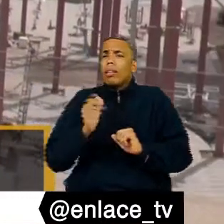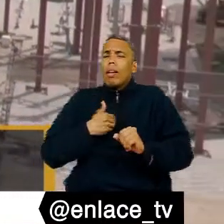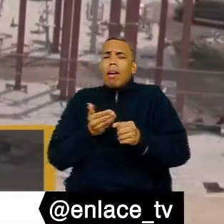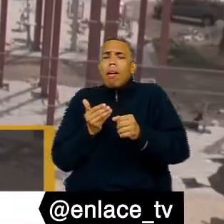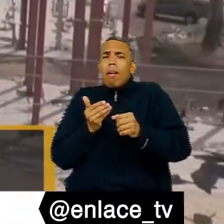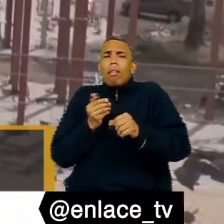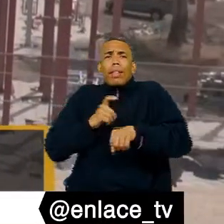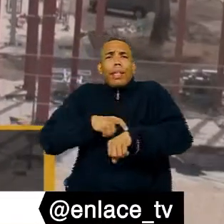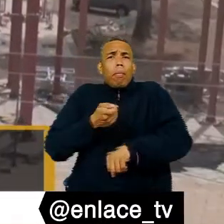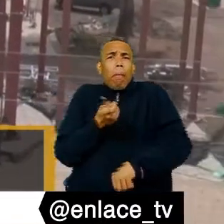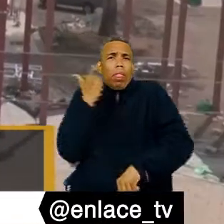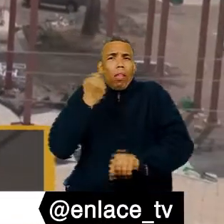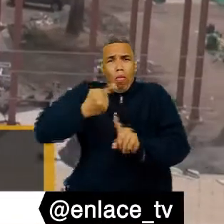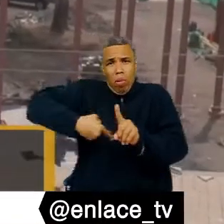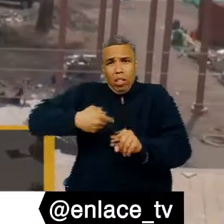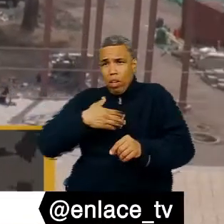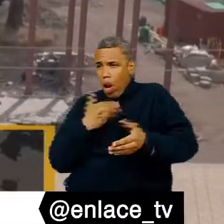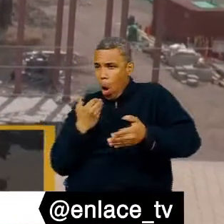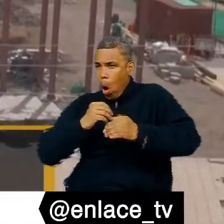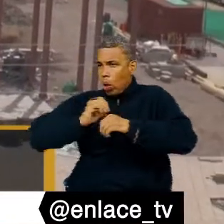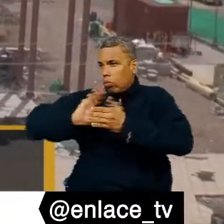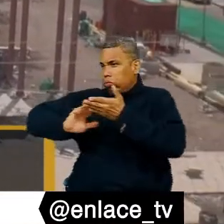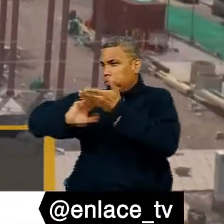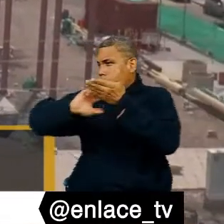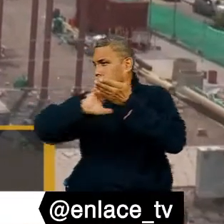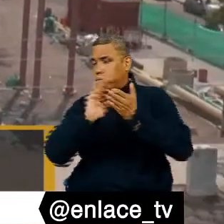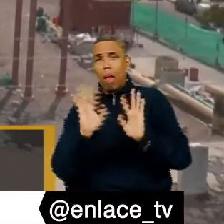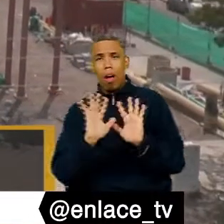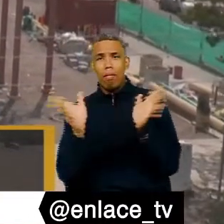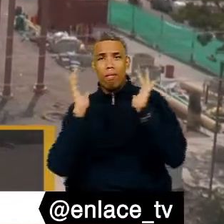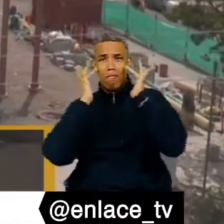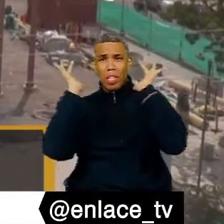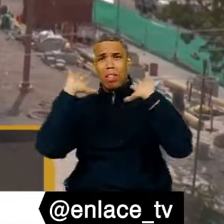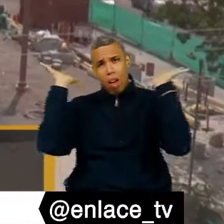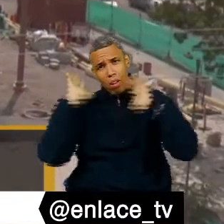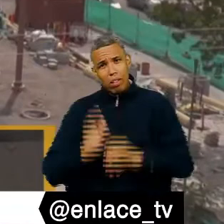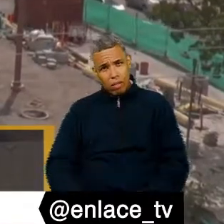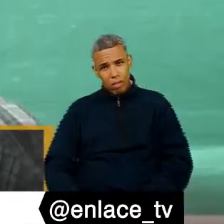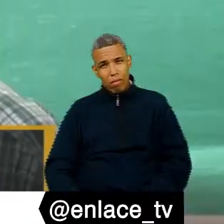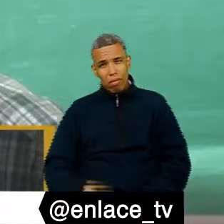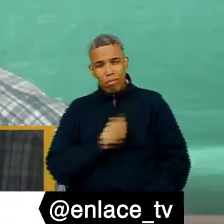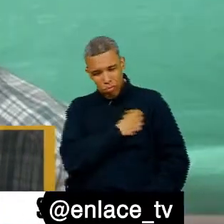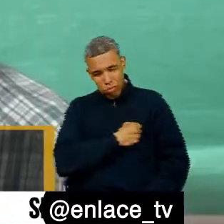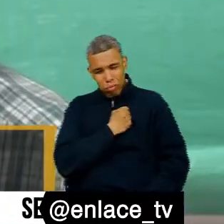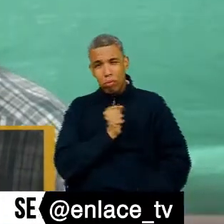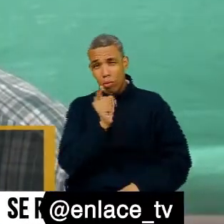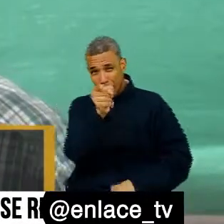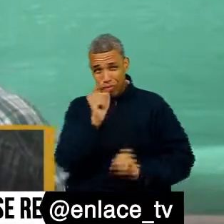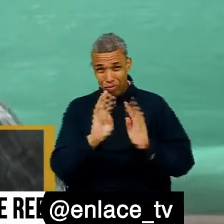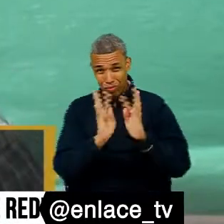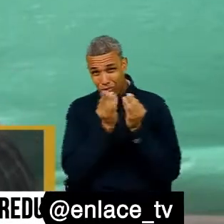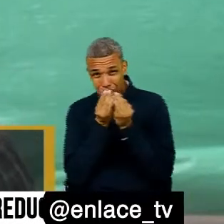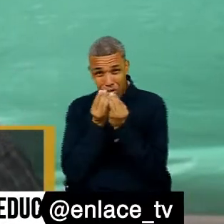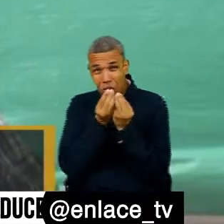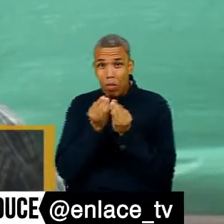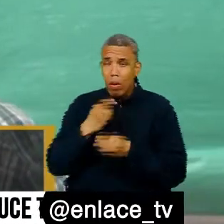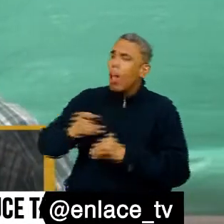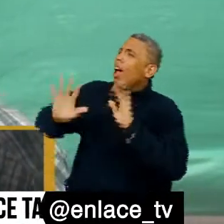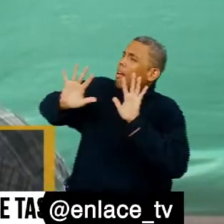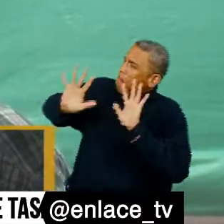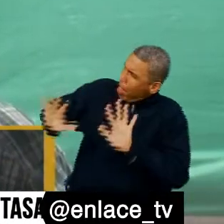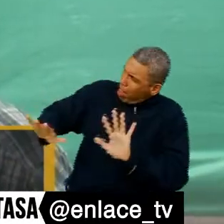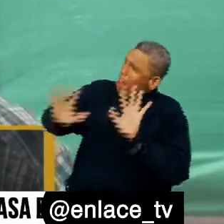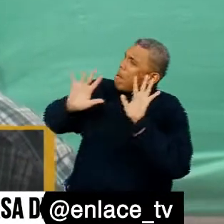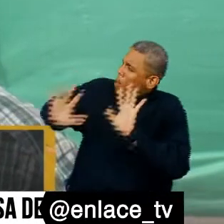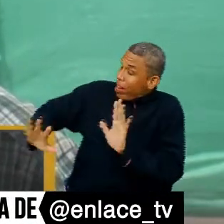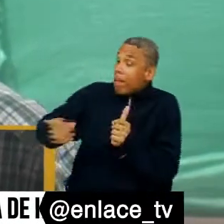terminación del trabajo, por eso le extiende el llamado al honorable consejo. A los amigos concejales, por favor, entendamos de que